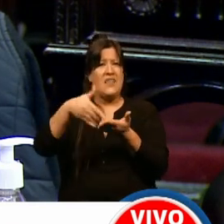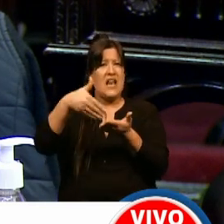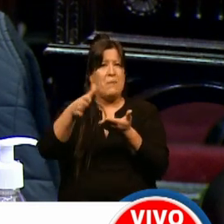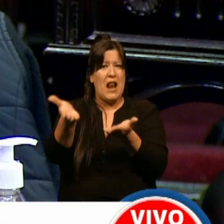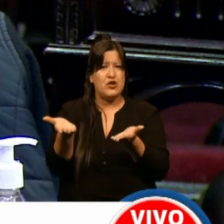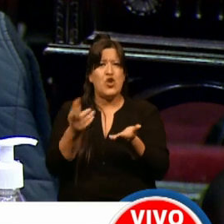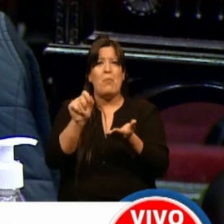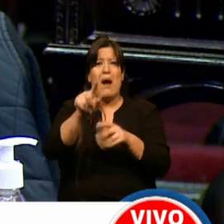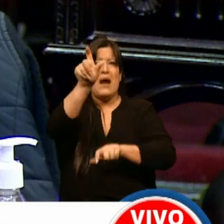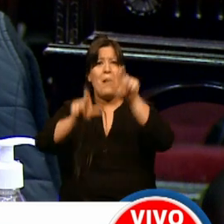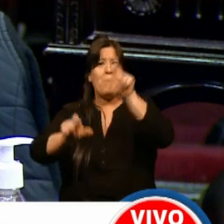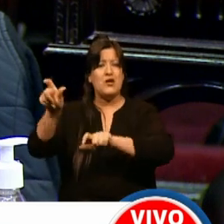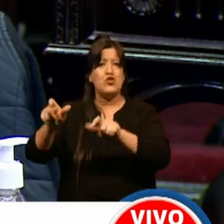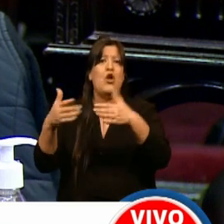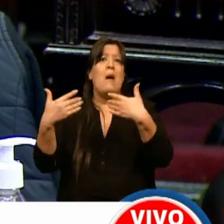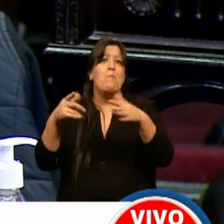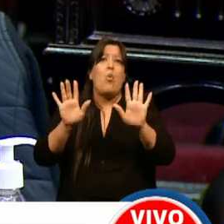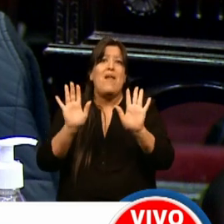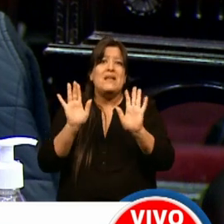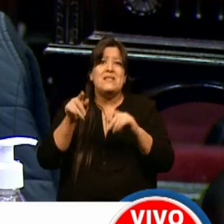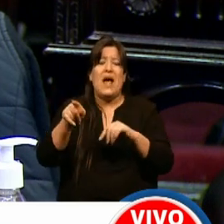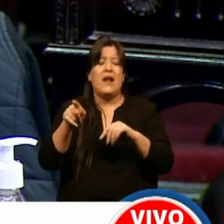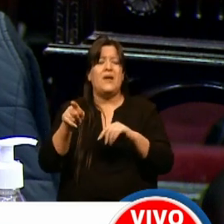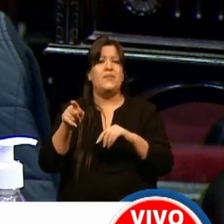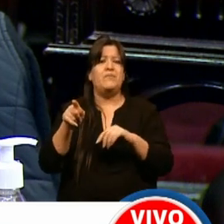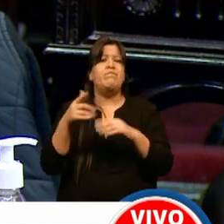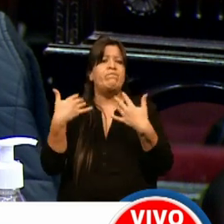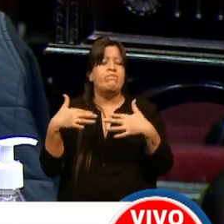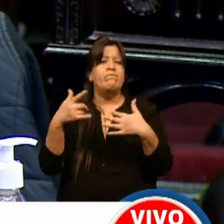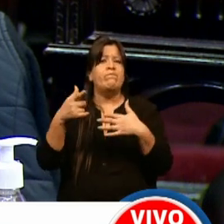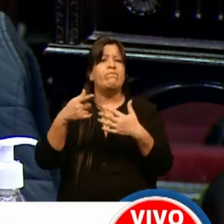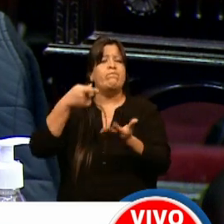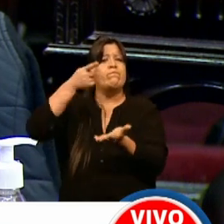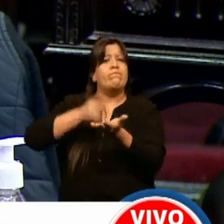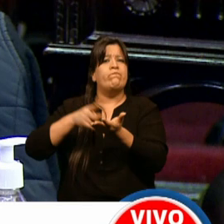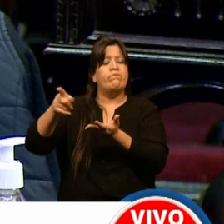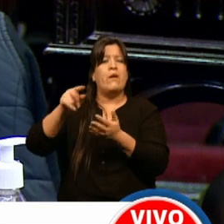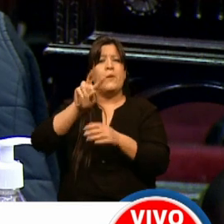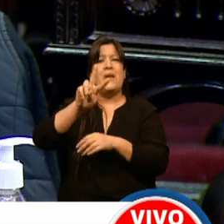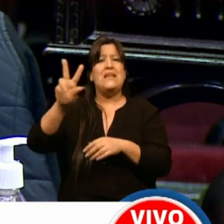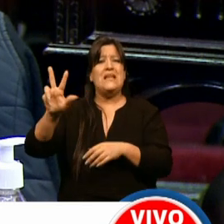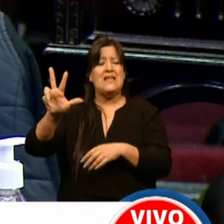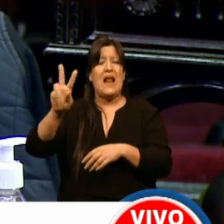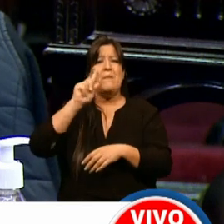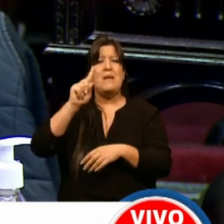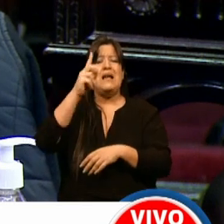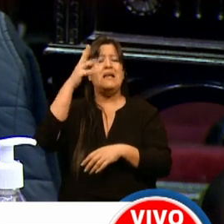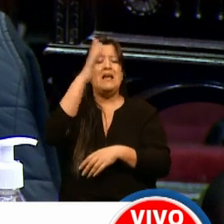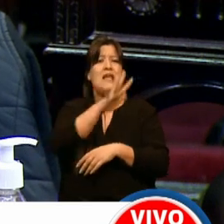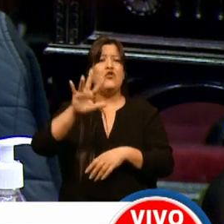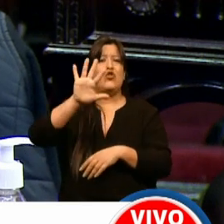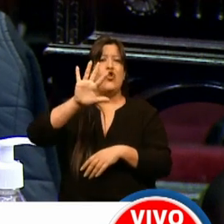hacia las personas que podría caer inclusive en las disposiciones de la ley 23.592